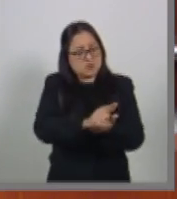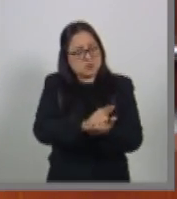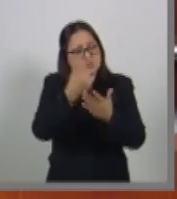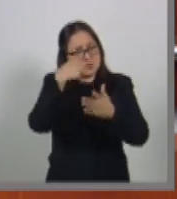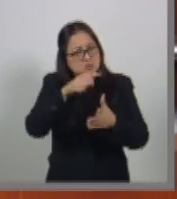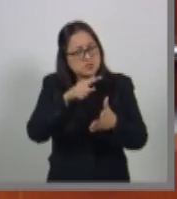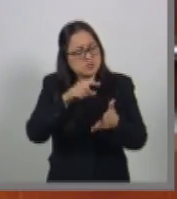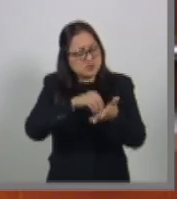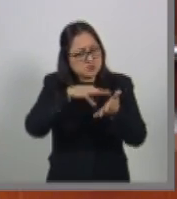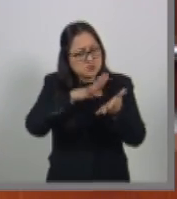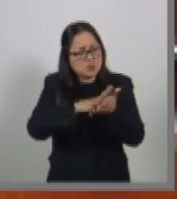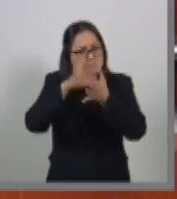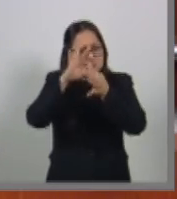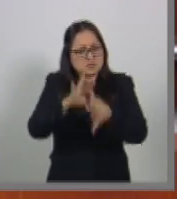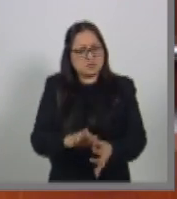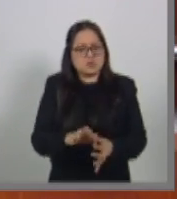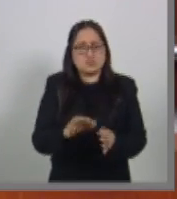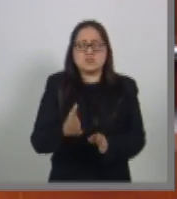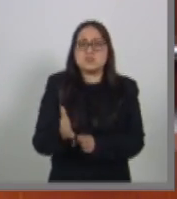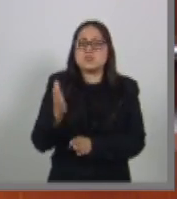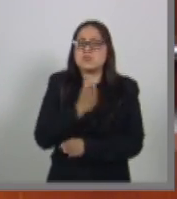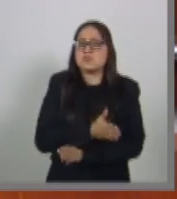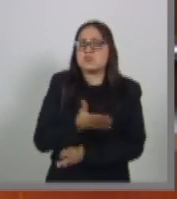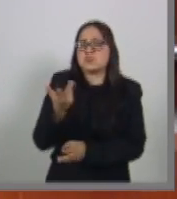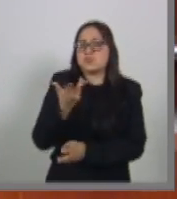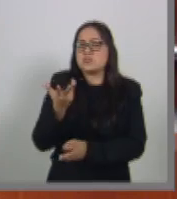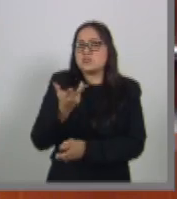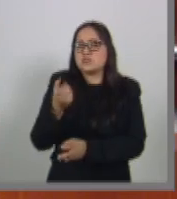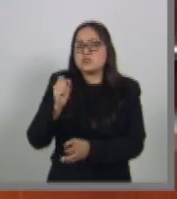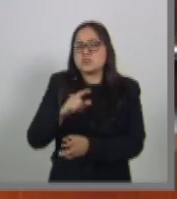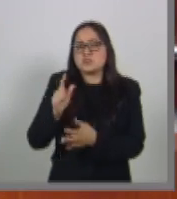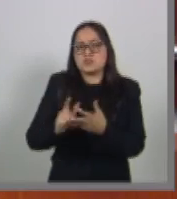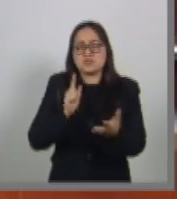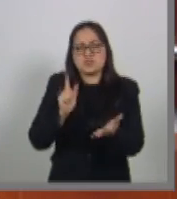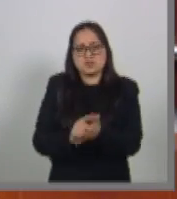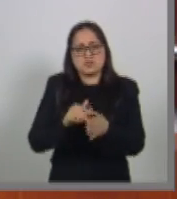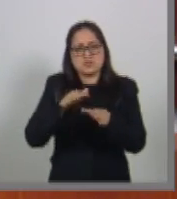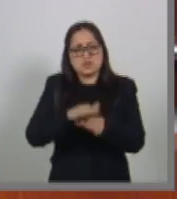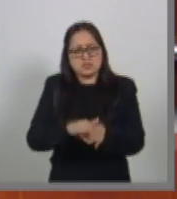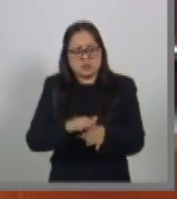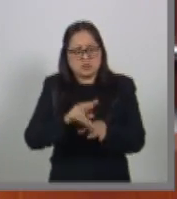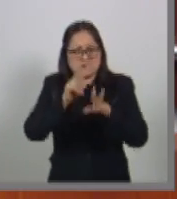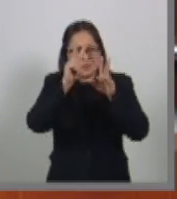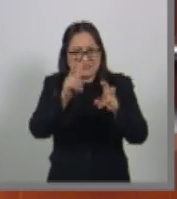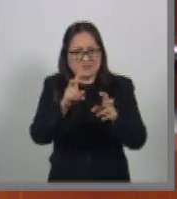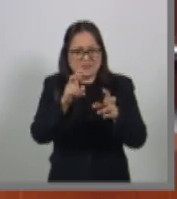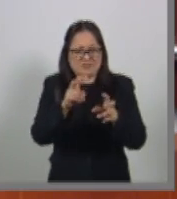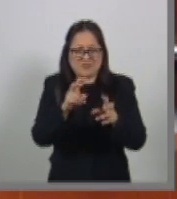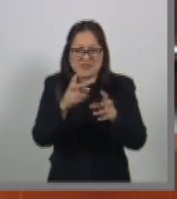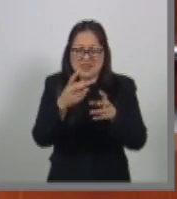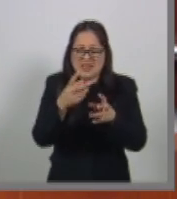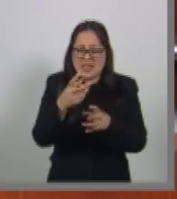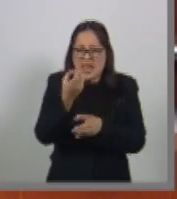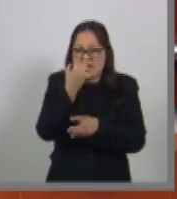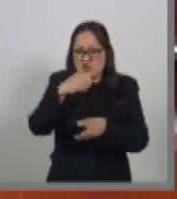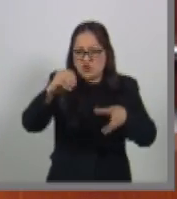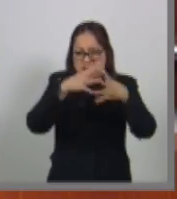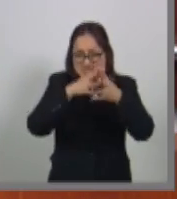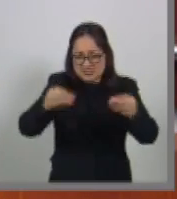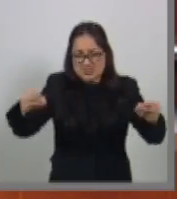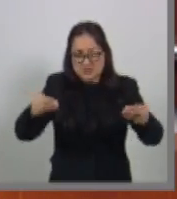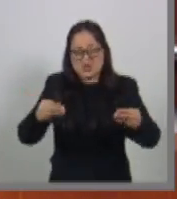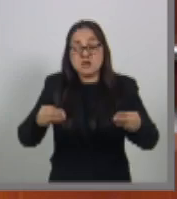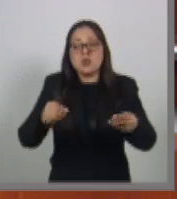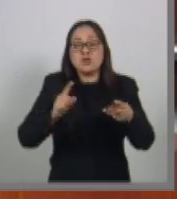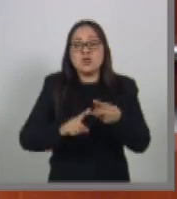lo establecido por la Ley General en materia de desaparición forzada de personas,